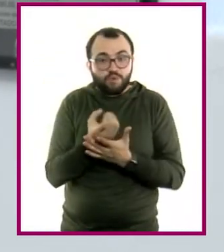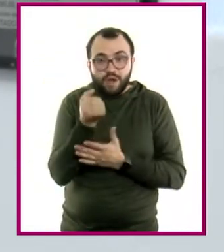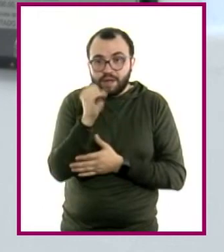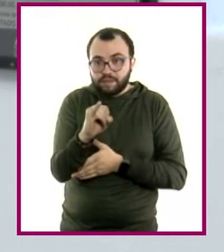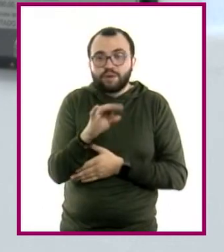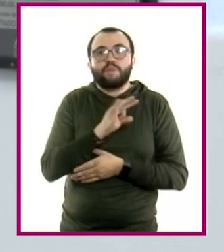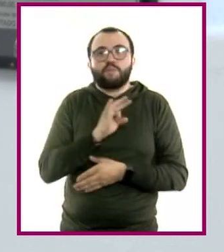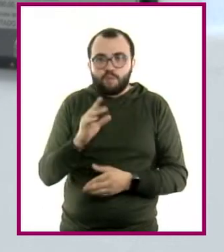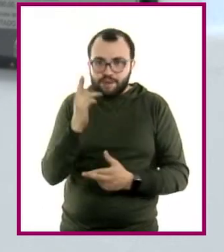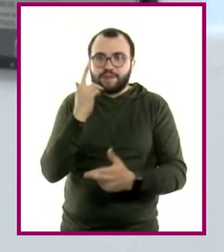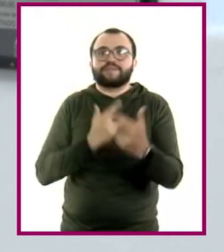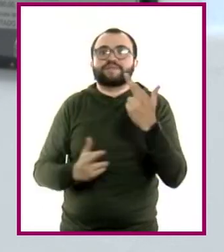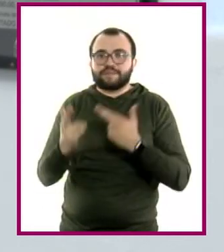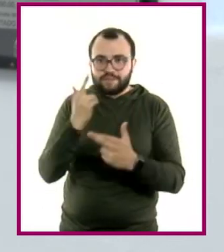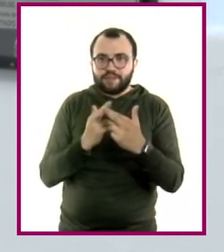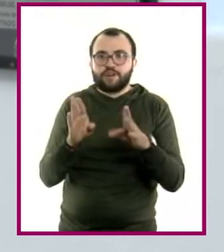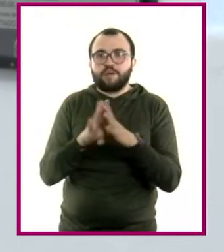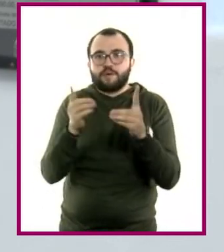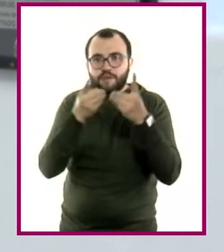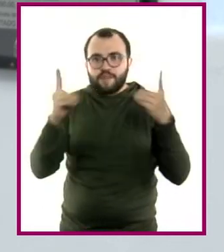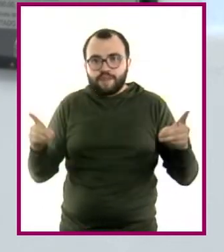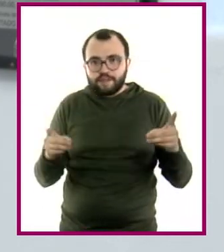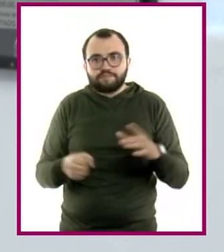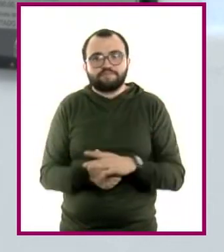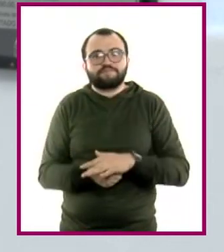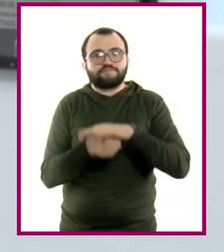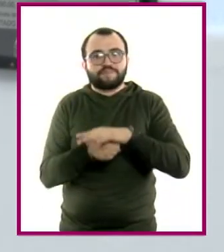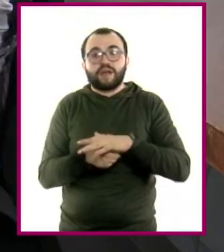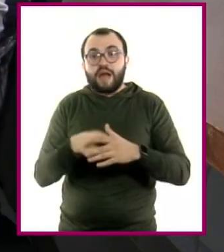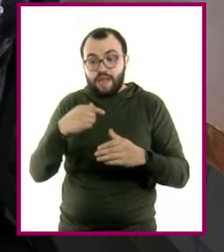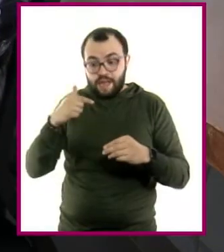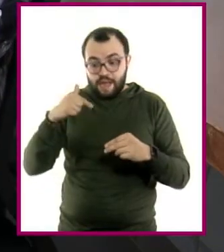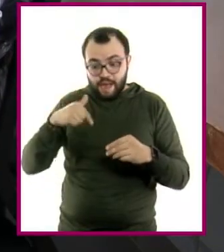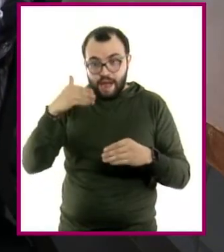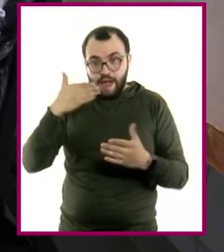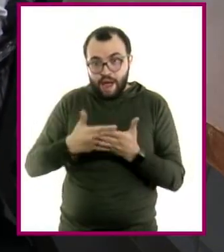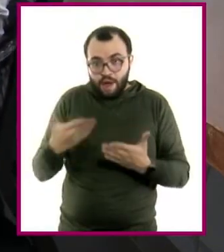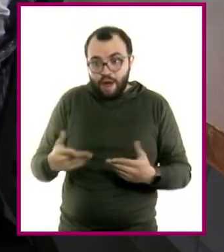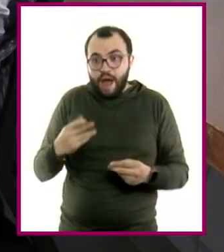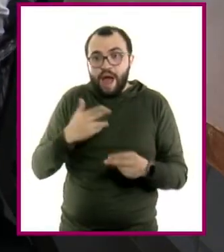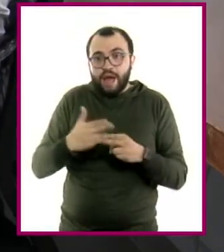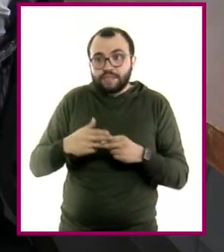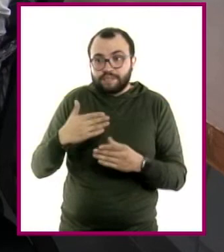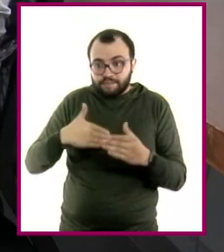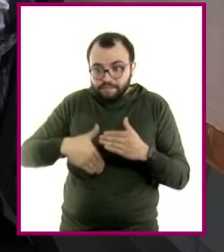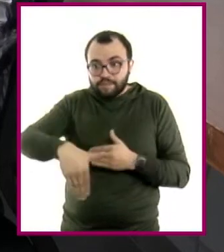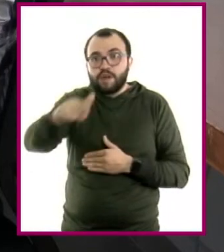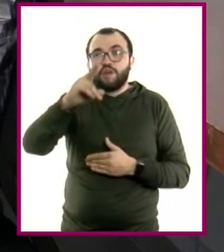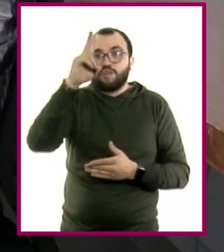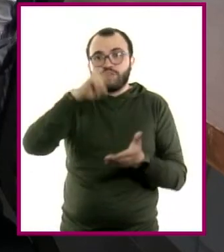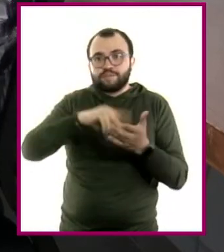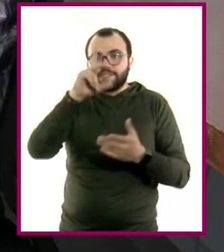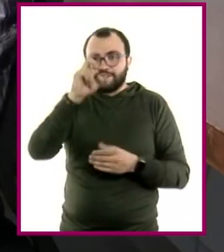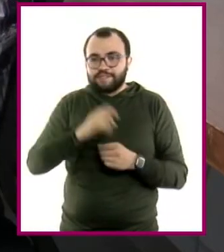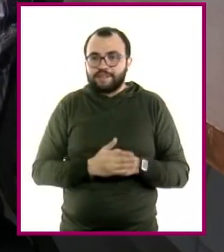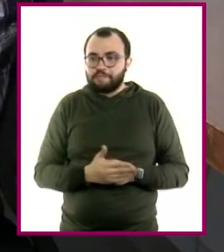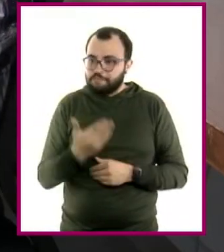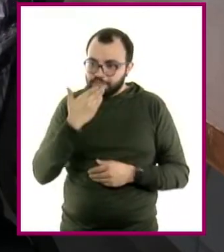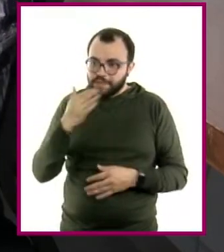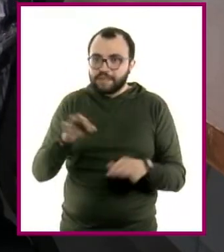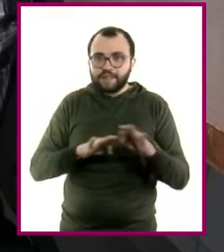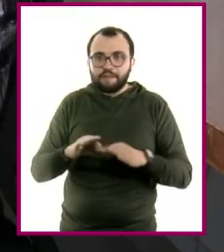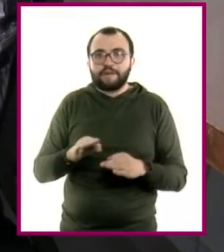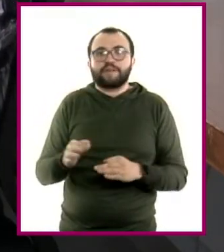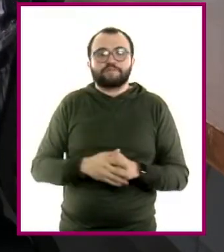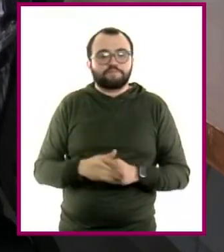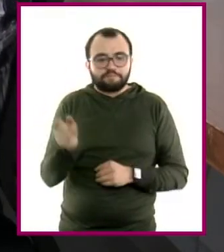posible recuperar los Objetivos de Desarrollo Sostenible de aquí a 2030. Muy buen trabajo, chicos. Excelente. Así